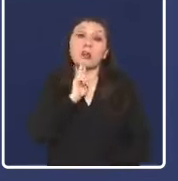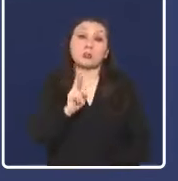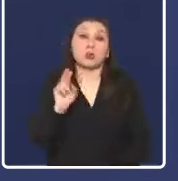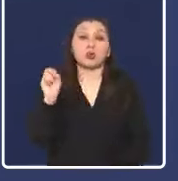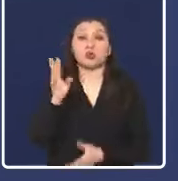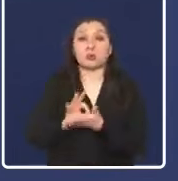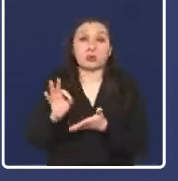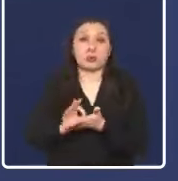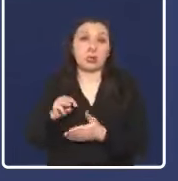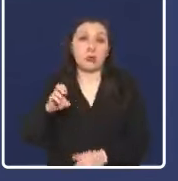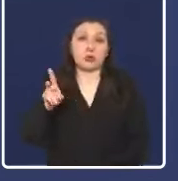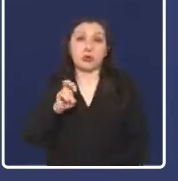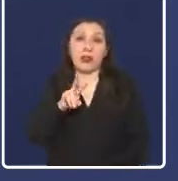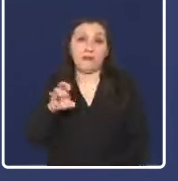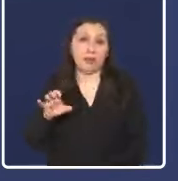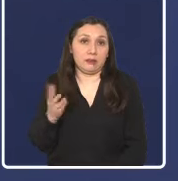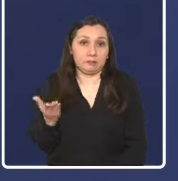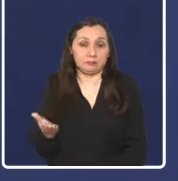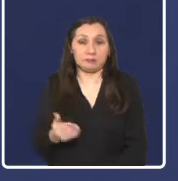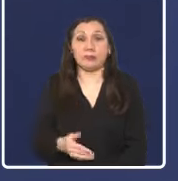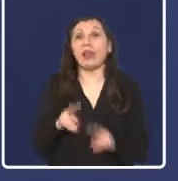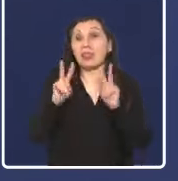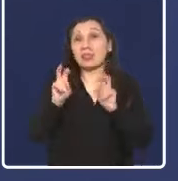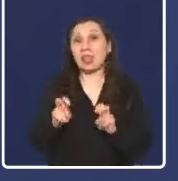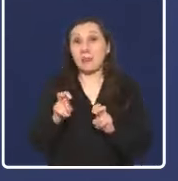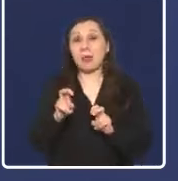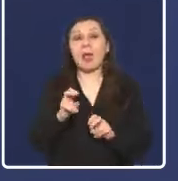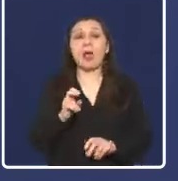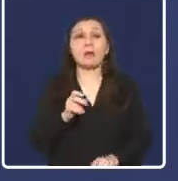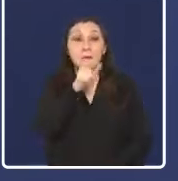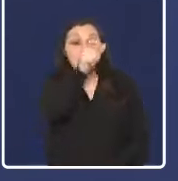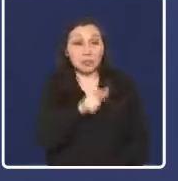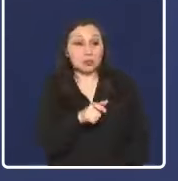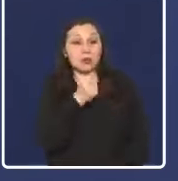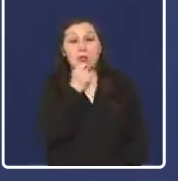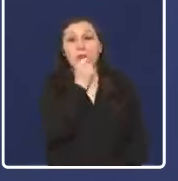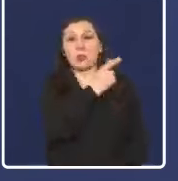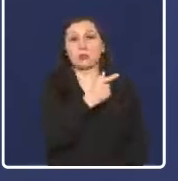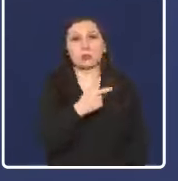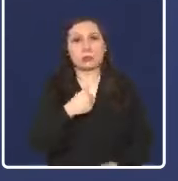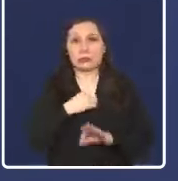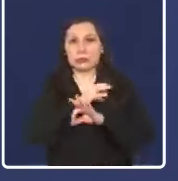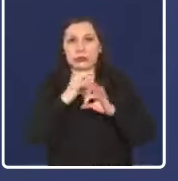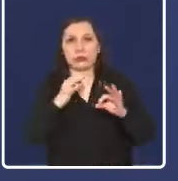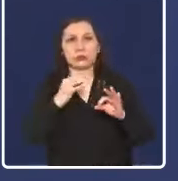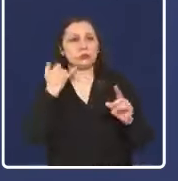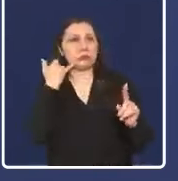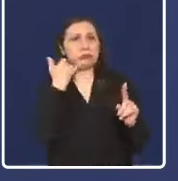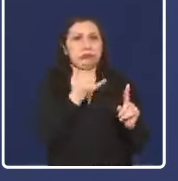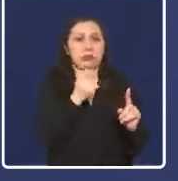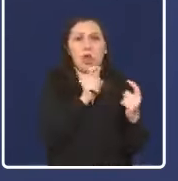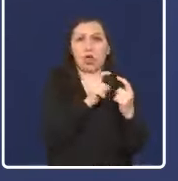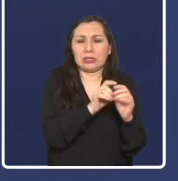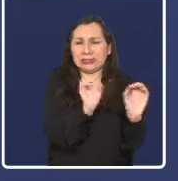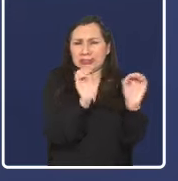subsecretario Monsalve. Y respecto a la persona que hace la denuncia, yo no he tomado ningún contacto con ella.